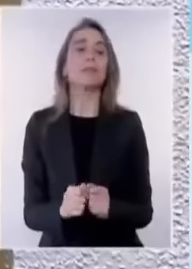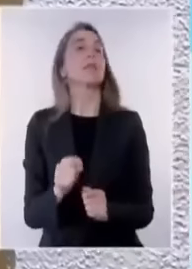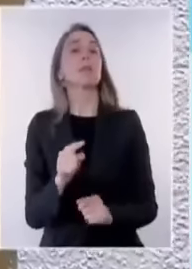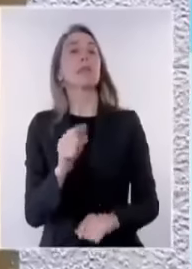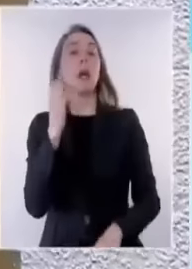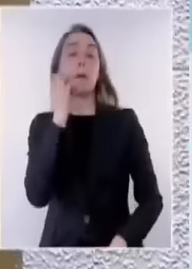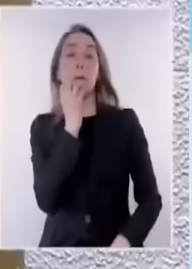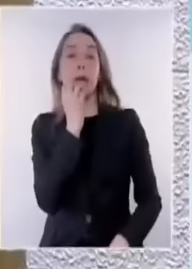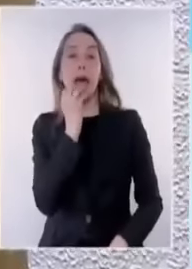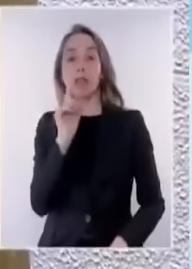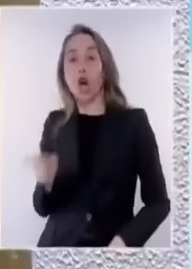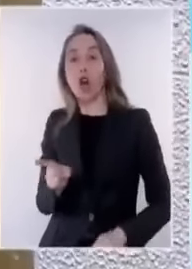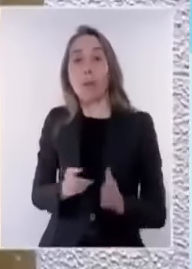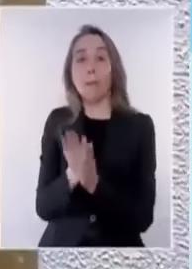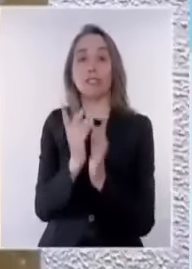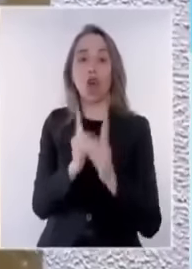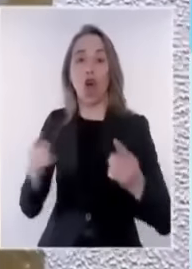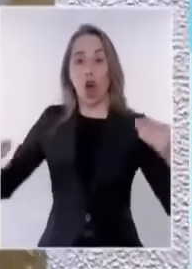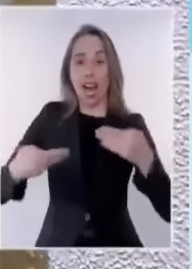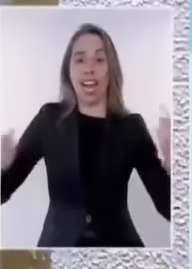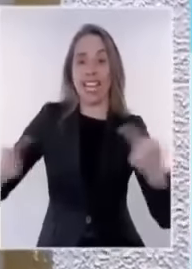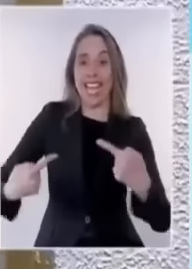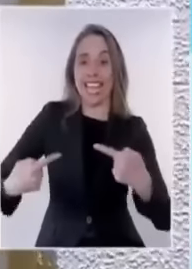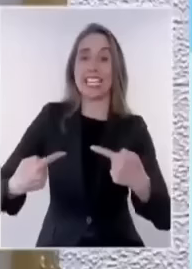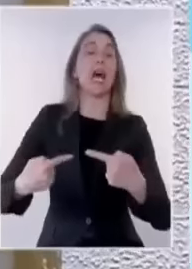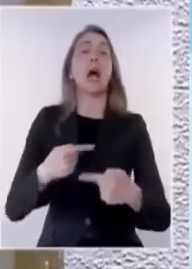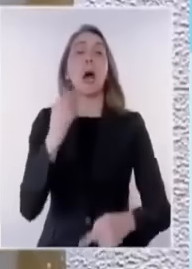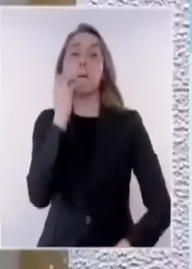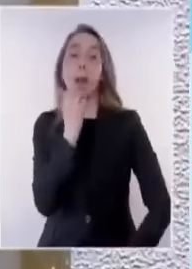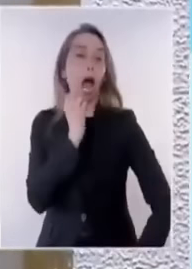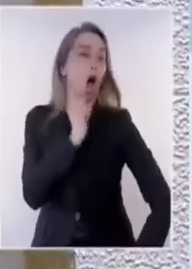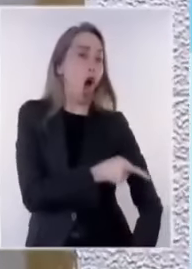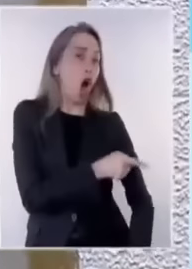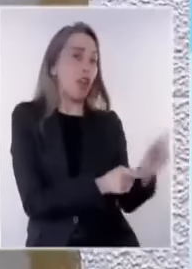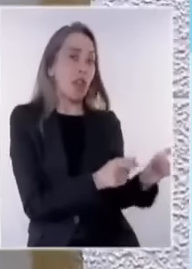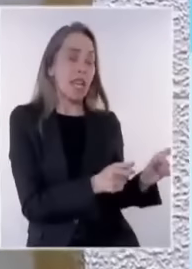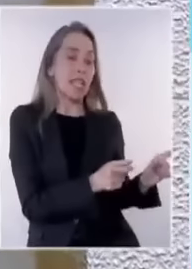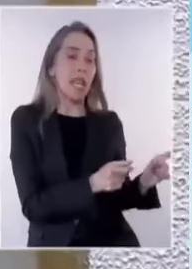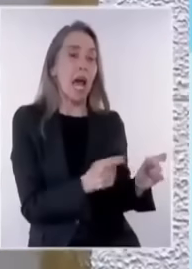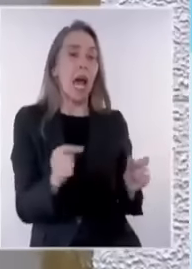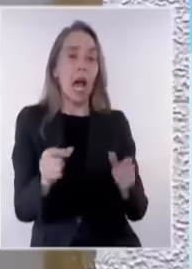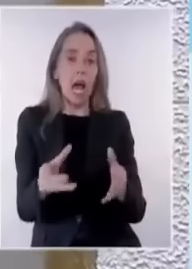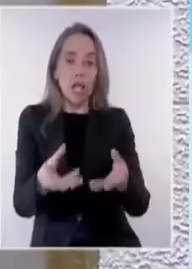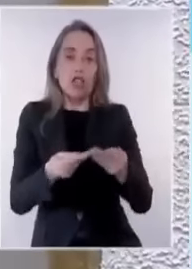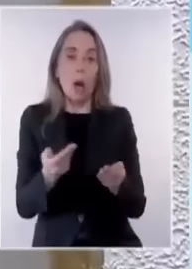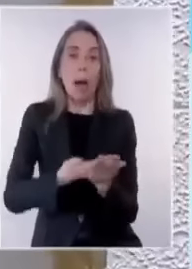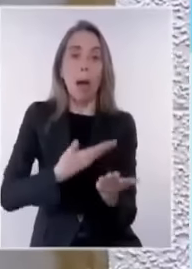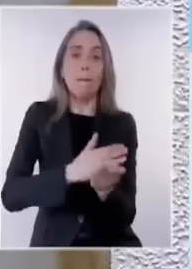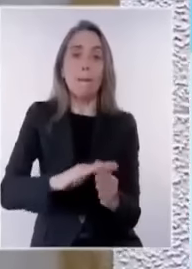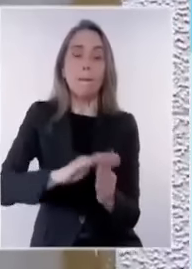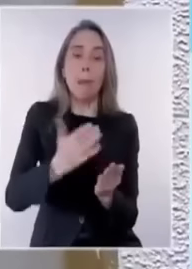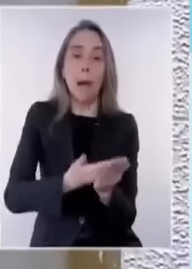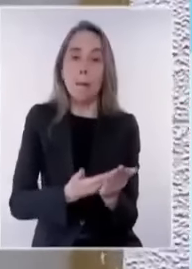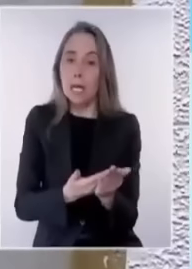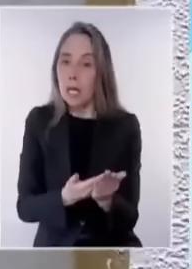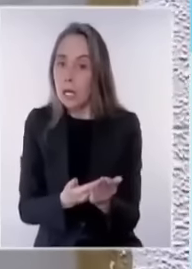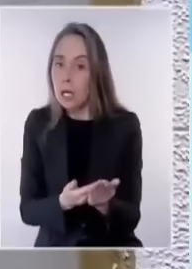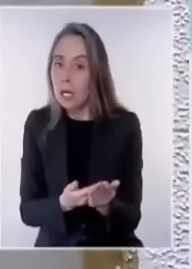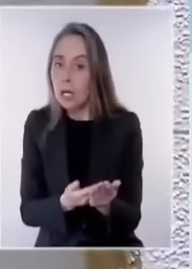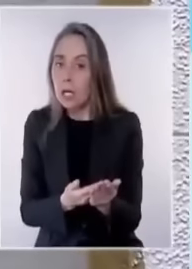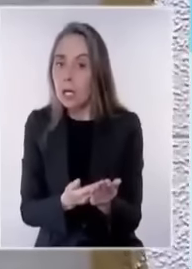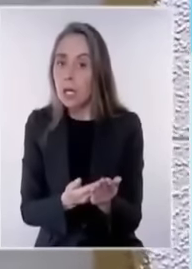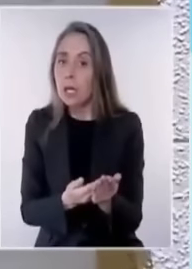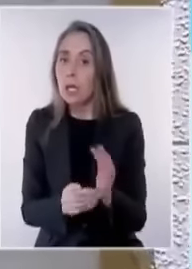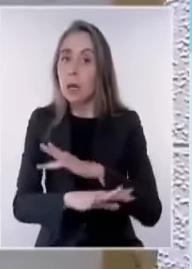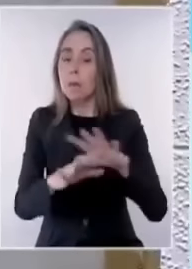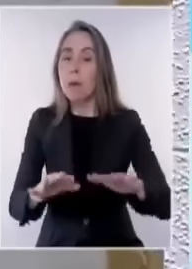órdenes de Pratt cuando se declara el combate. Pratt, una de las primeras órdenes es tomar la documentación. Saco un peso muerto y al costado,